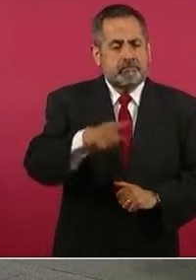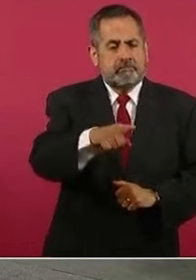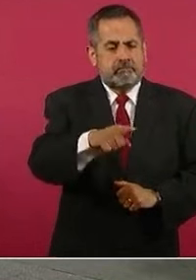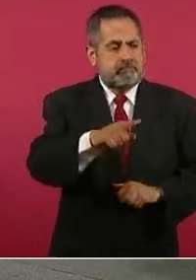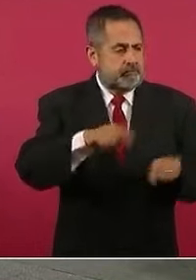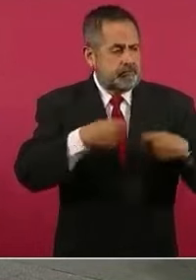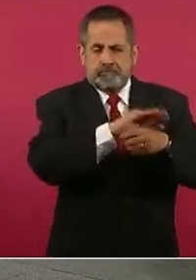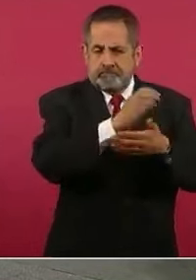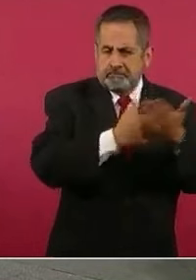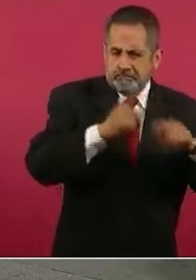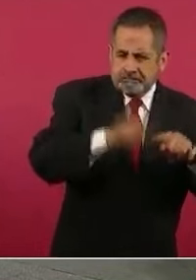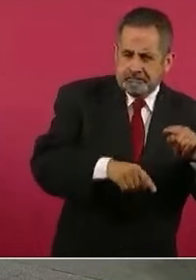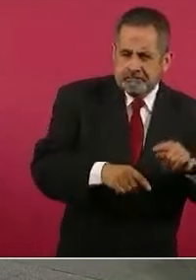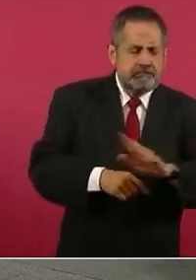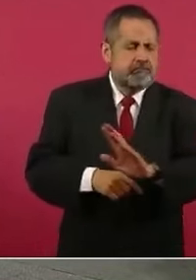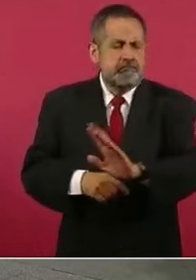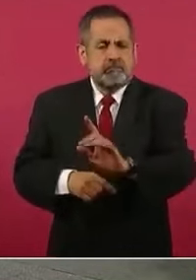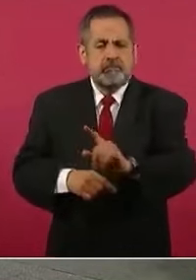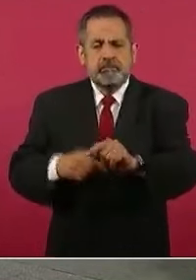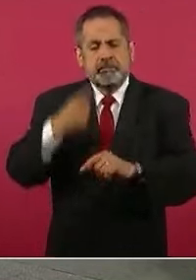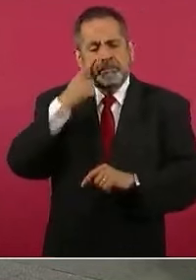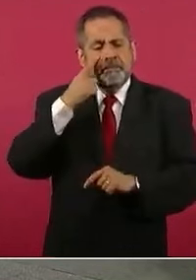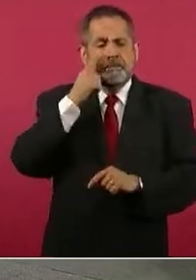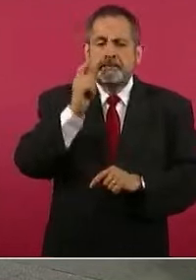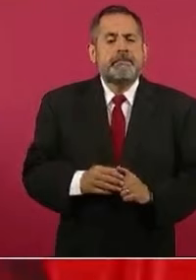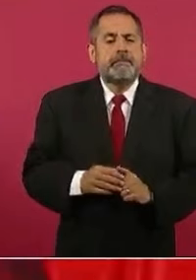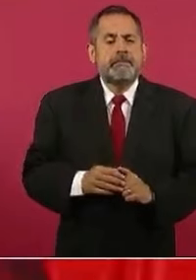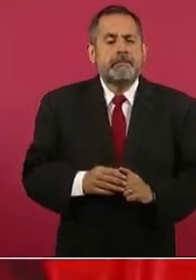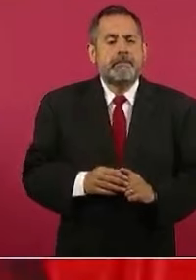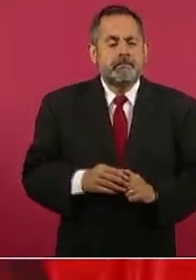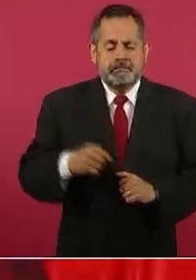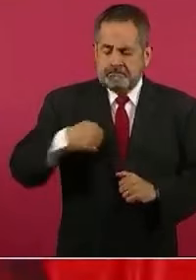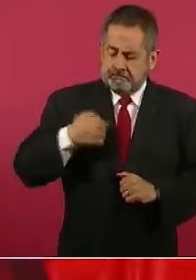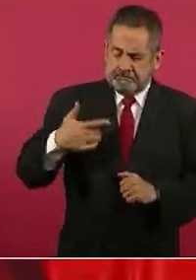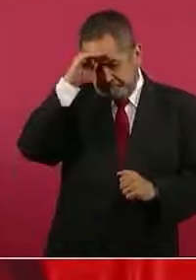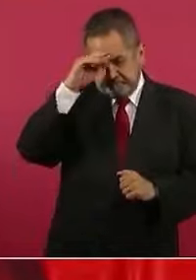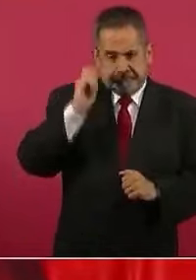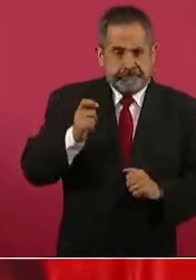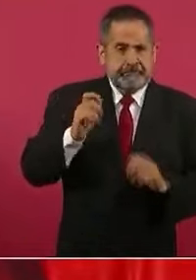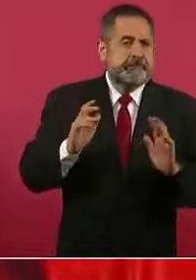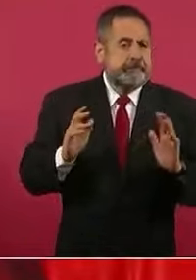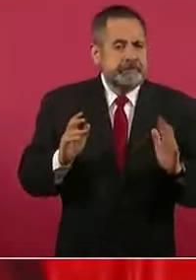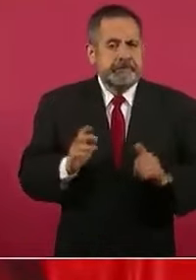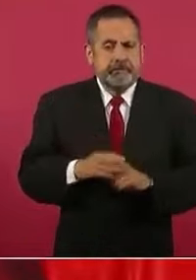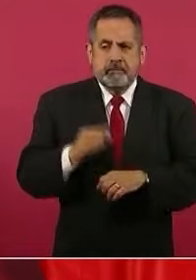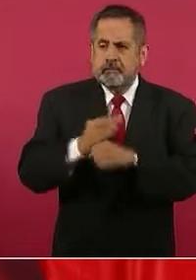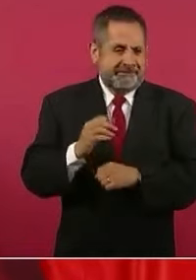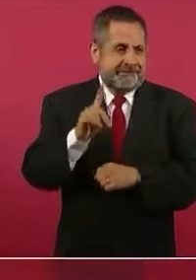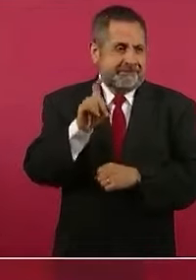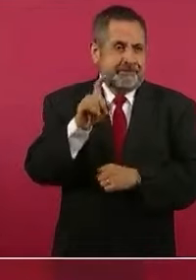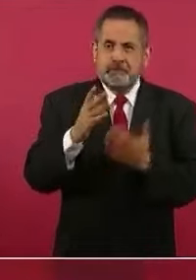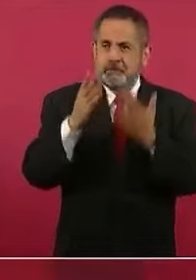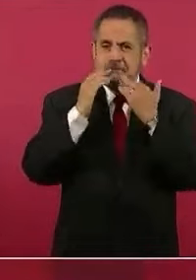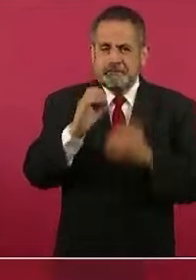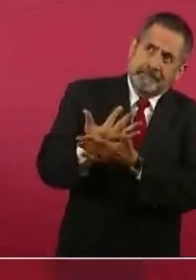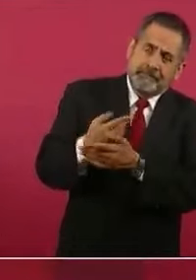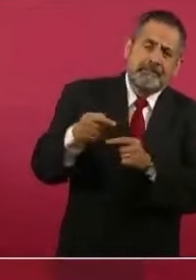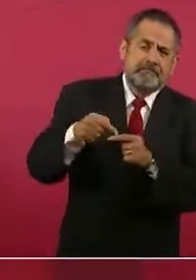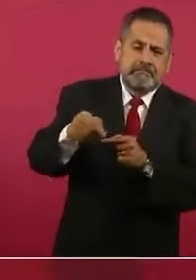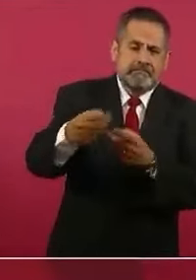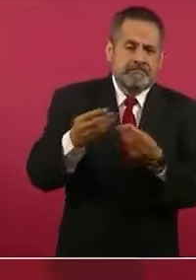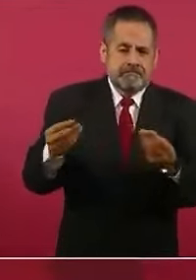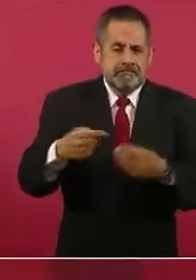concesiones. No, porque yo siento que esta crisis es transitoria.